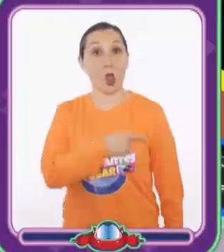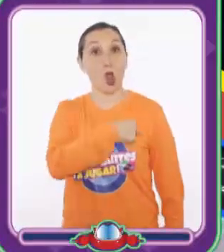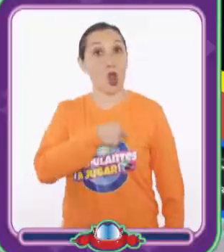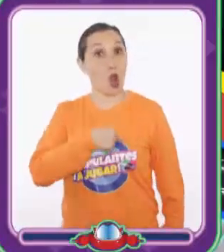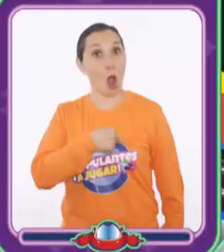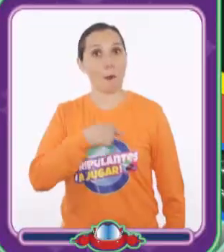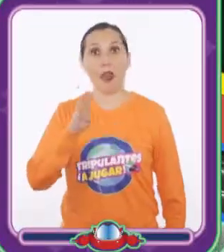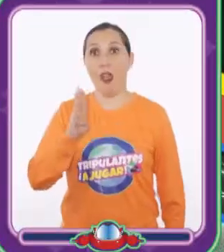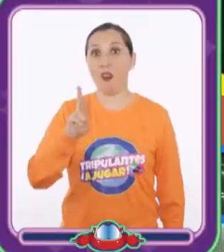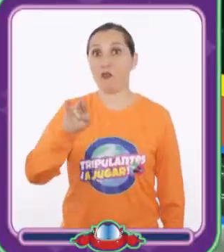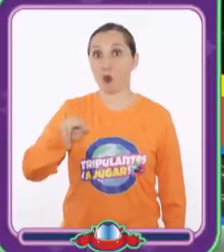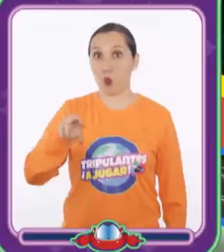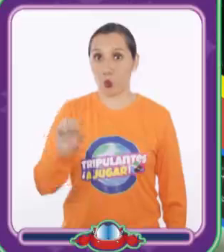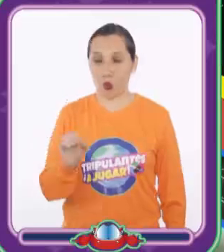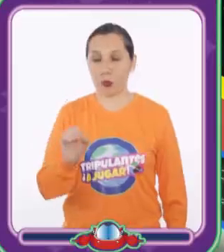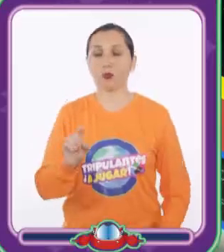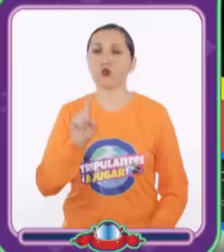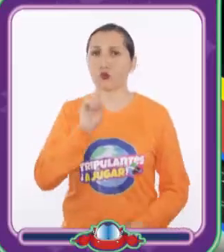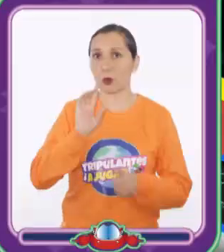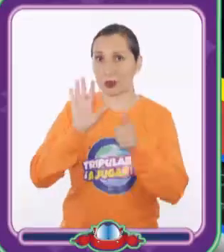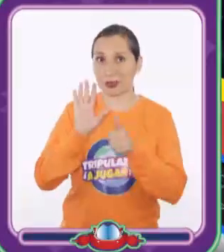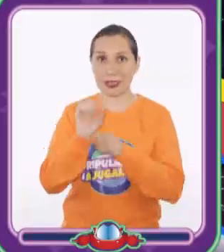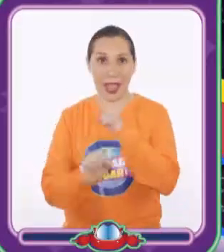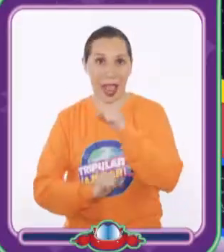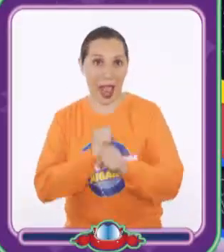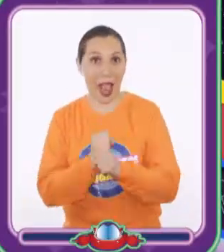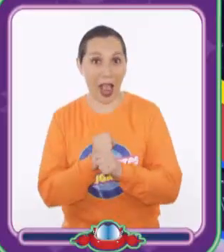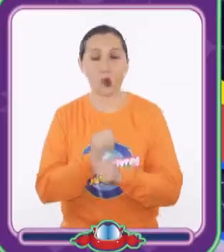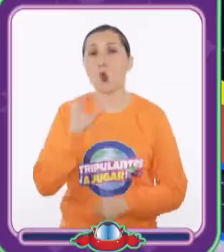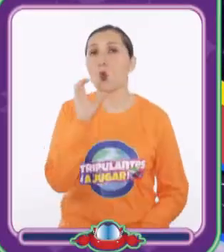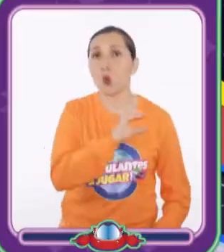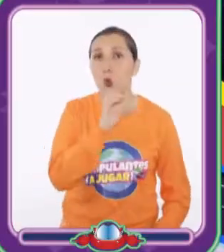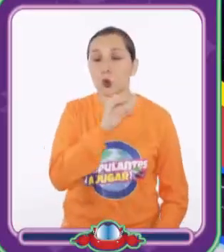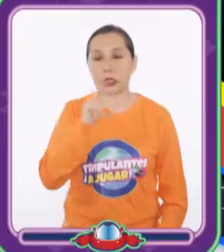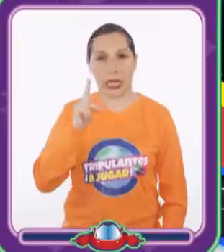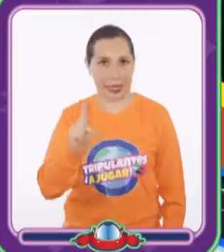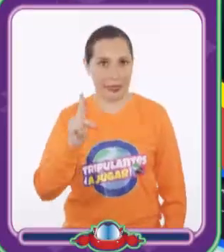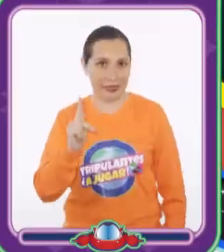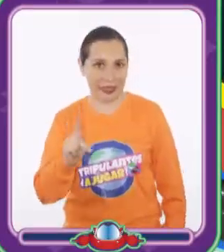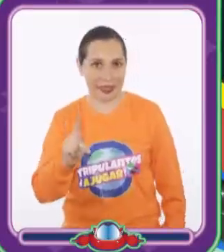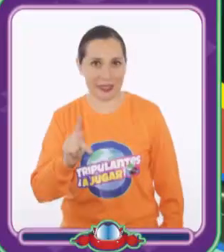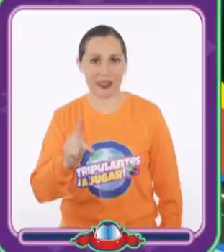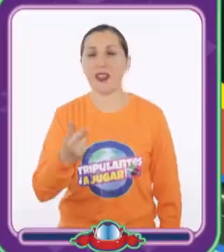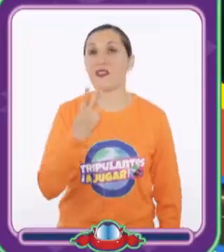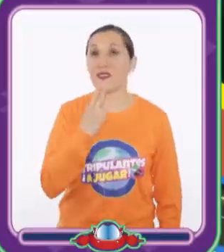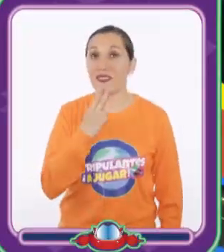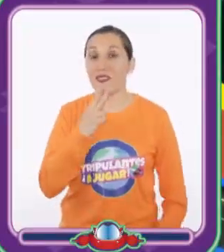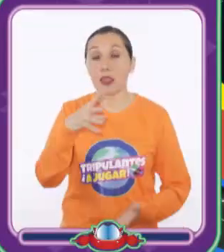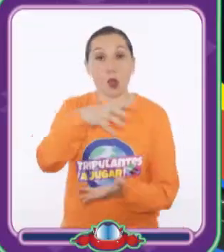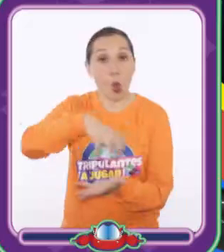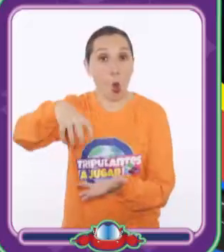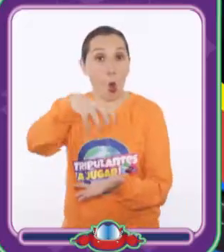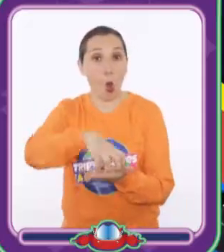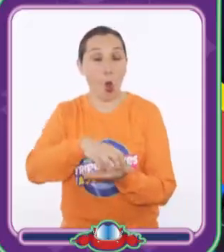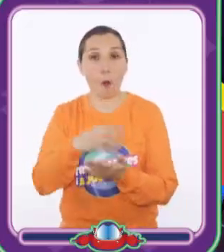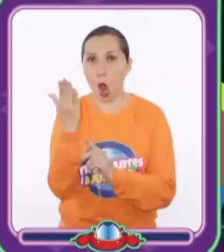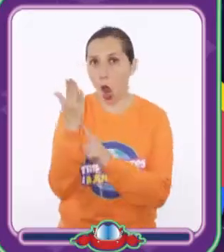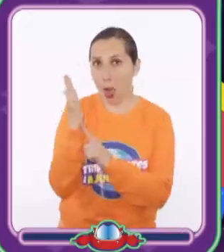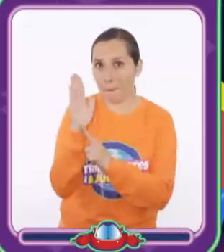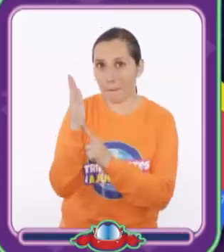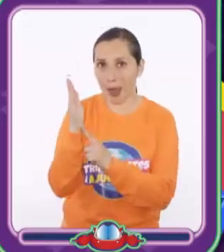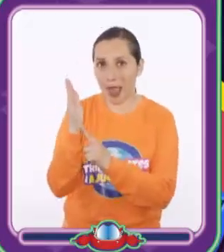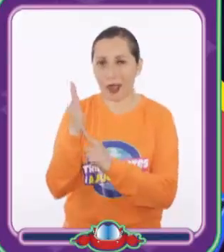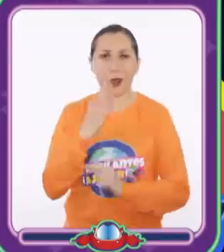Mi nombre es Bruno. Tiene 6 años. Su curso es kinder. Le gusta dibujar y